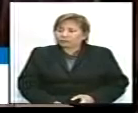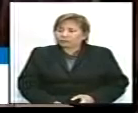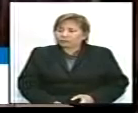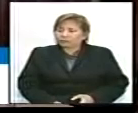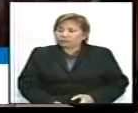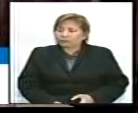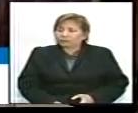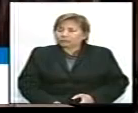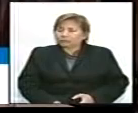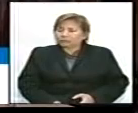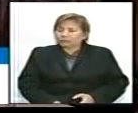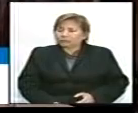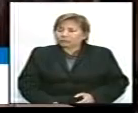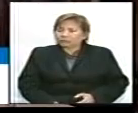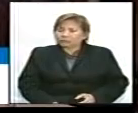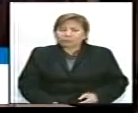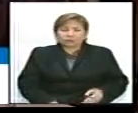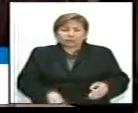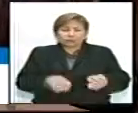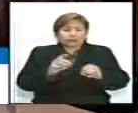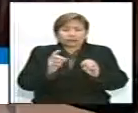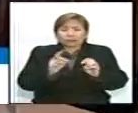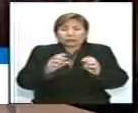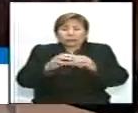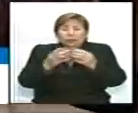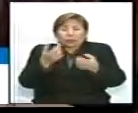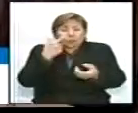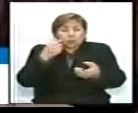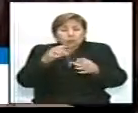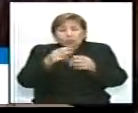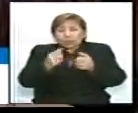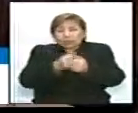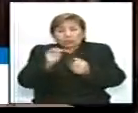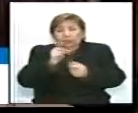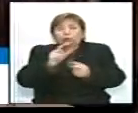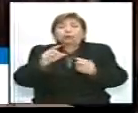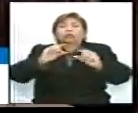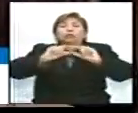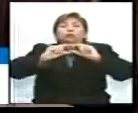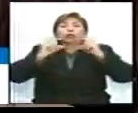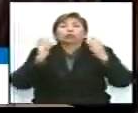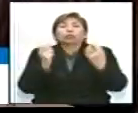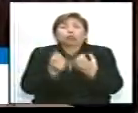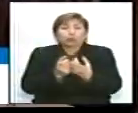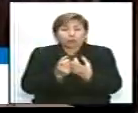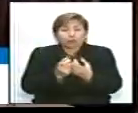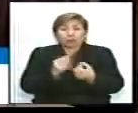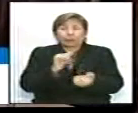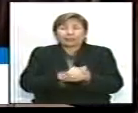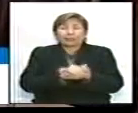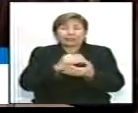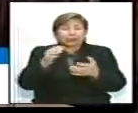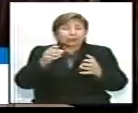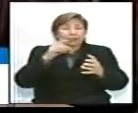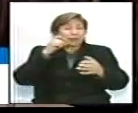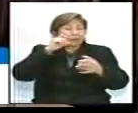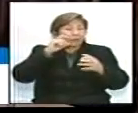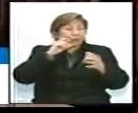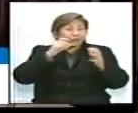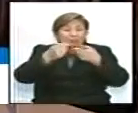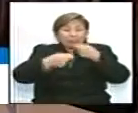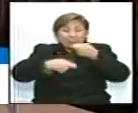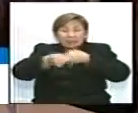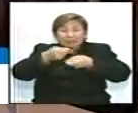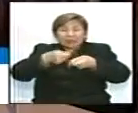que habría detrás de esto es una organización criminal de pornografía. Porque lo que se está haciendo es